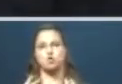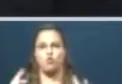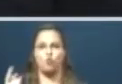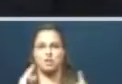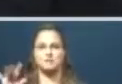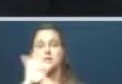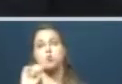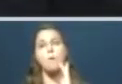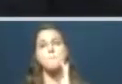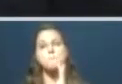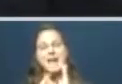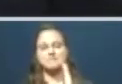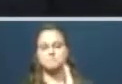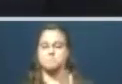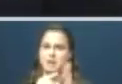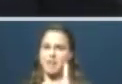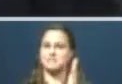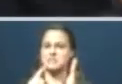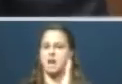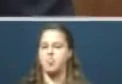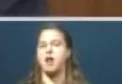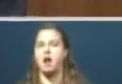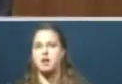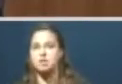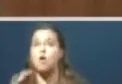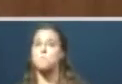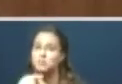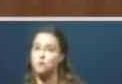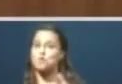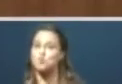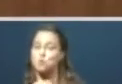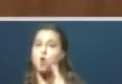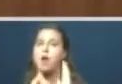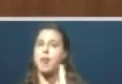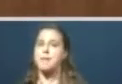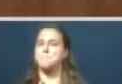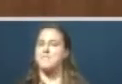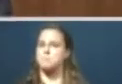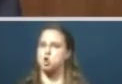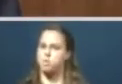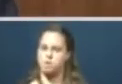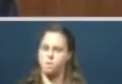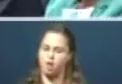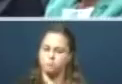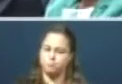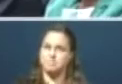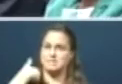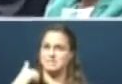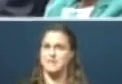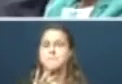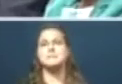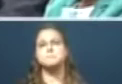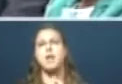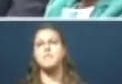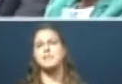integral de residuos y también lo será de la futura ley de patrimonio natural en la que ya estamos trabajando y del nuevo plan director de la red natural 2000